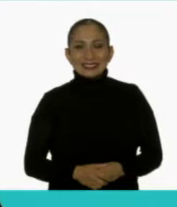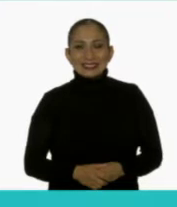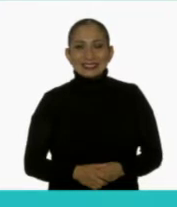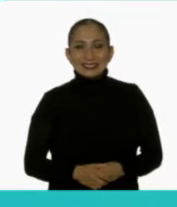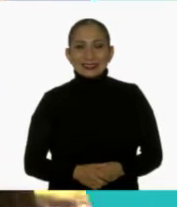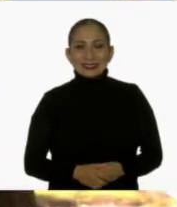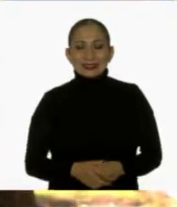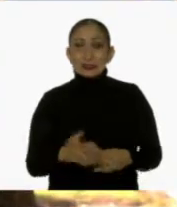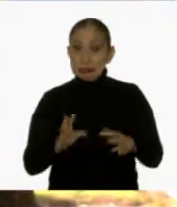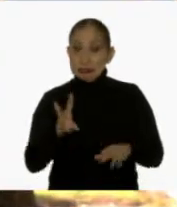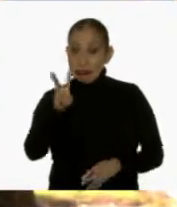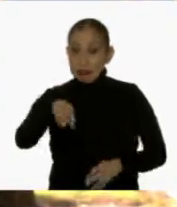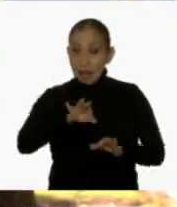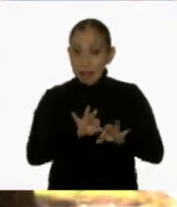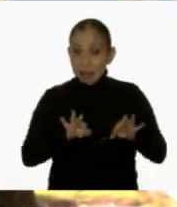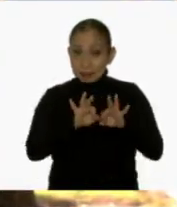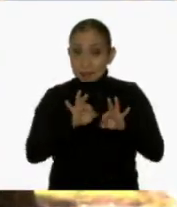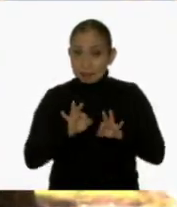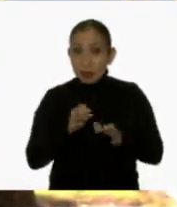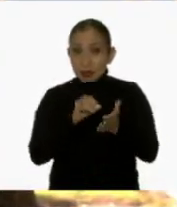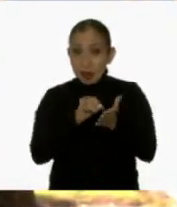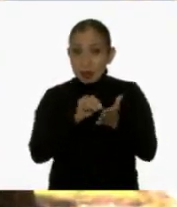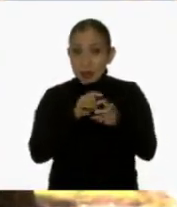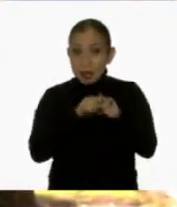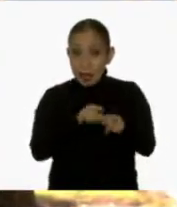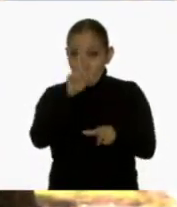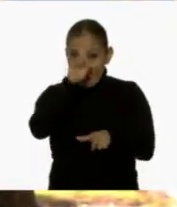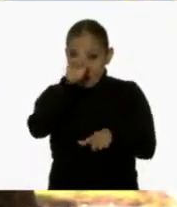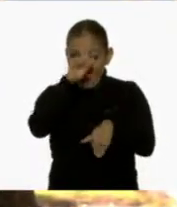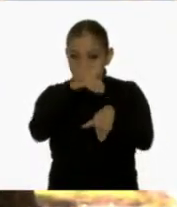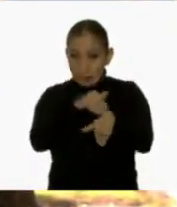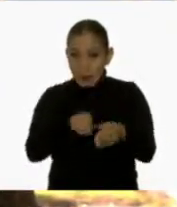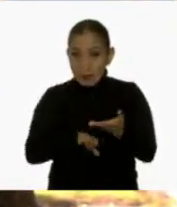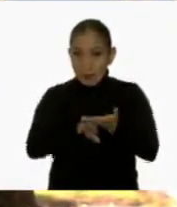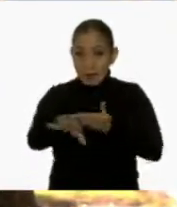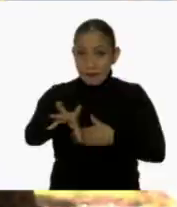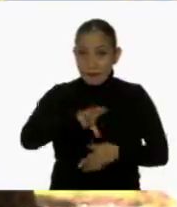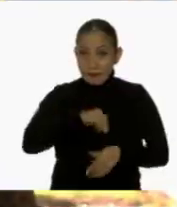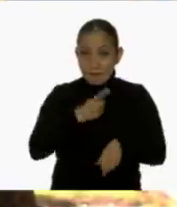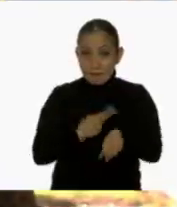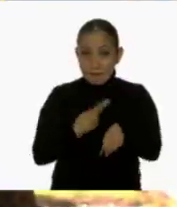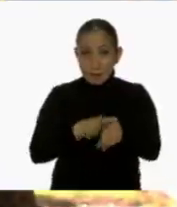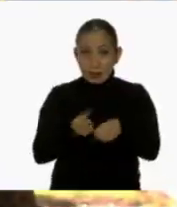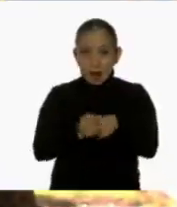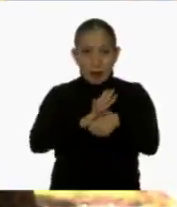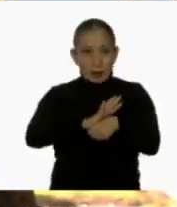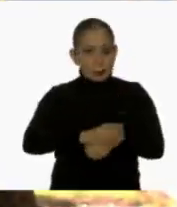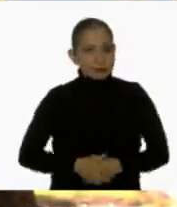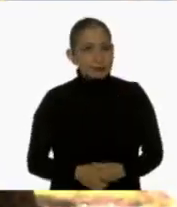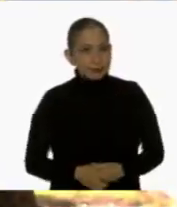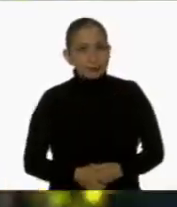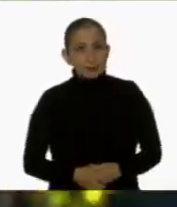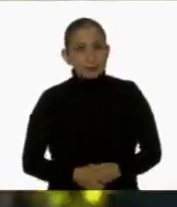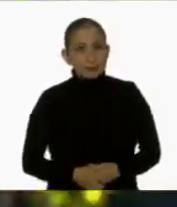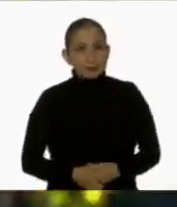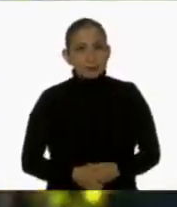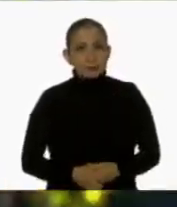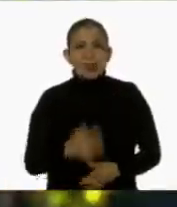Es muy importante continuar con las recomendaciones para evitar contagios de COVID.